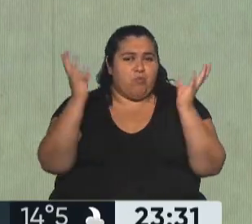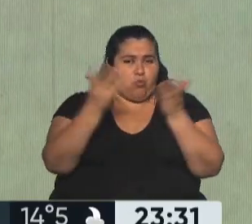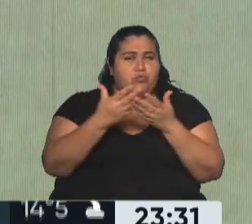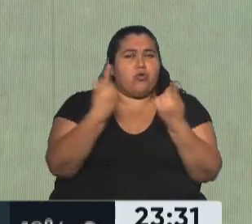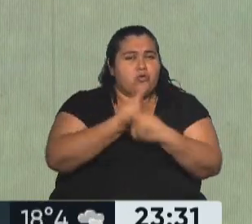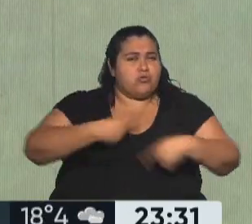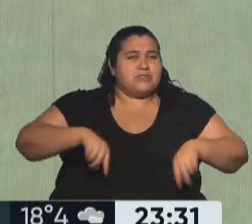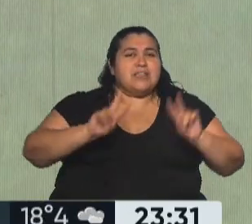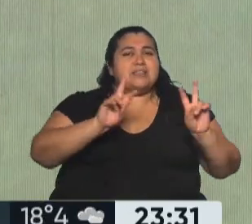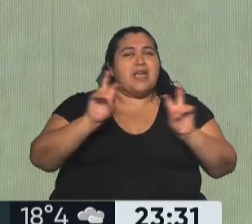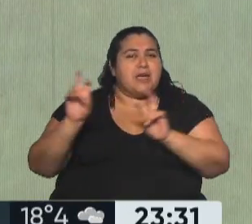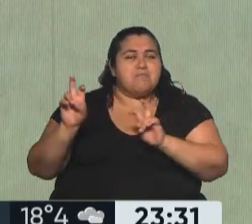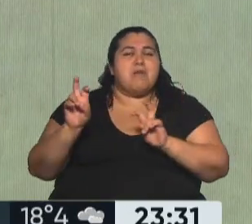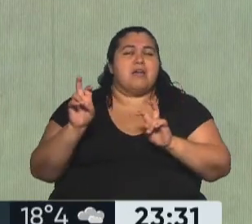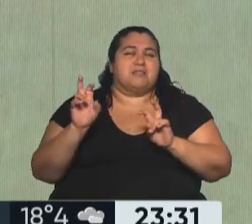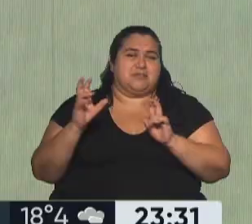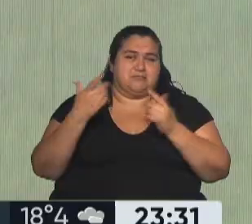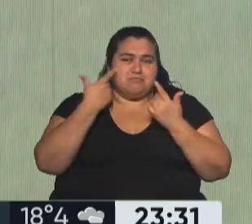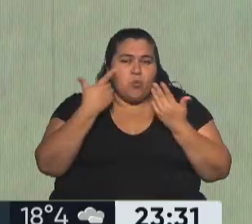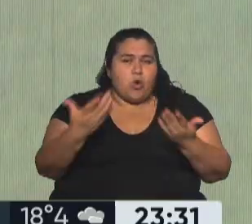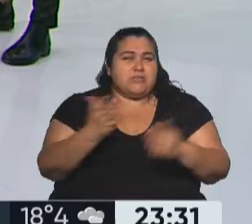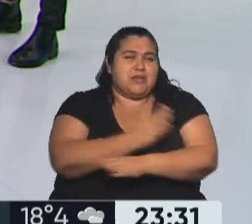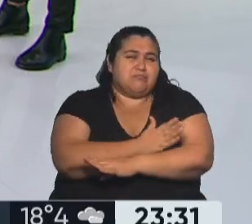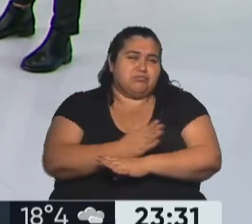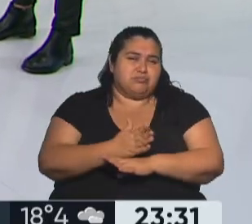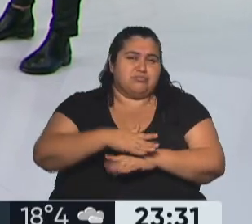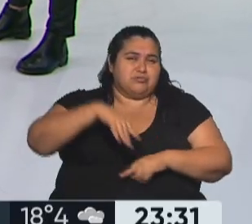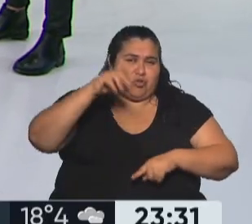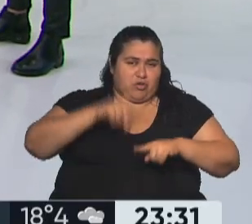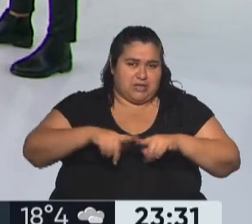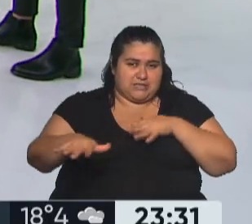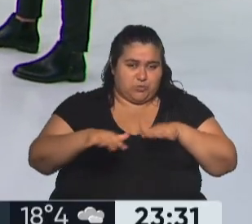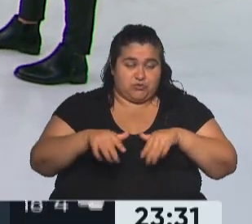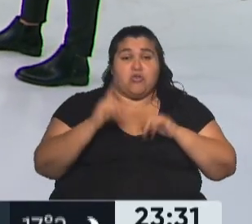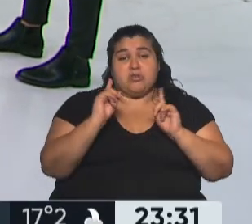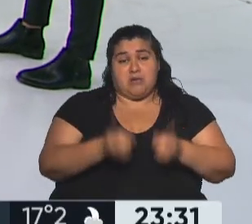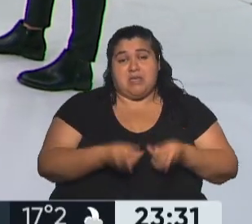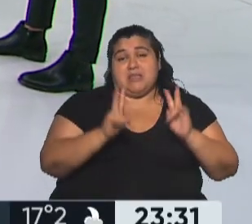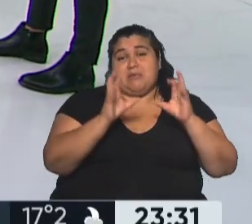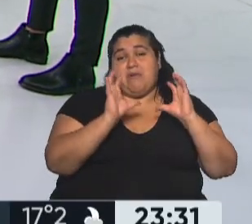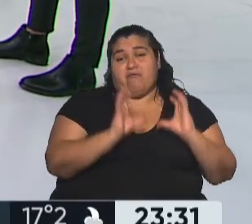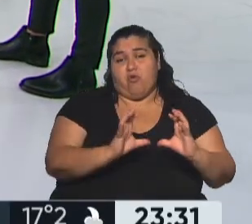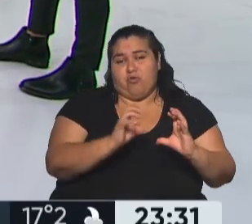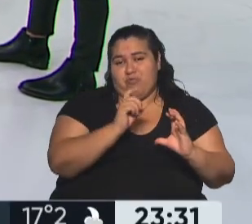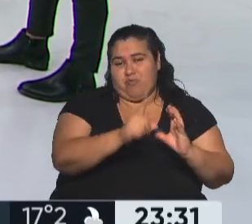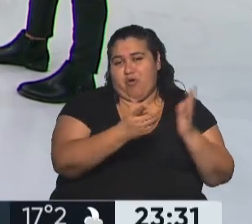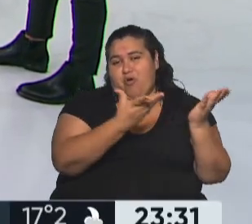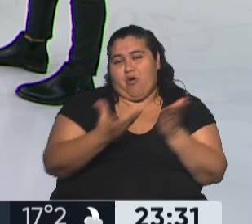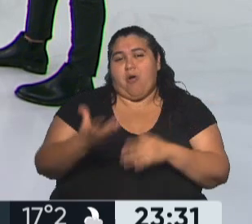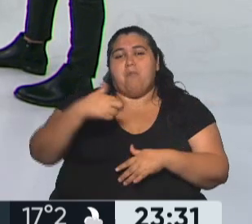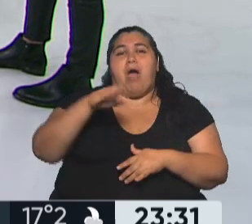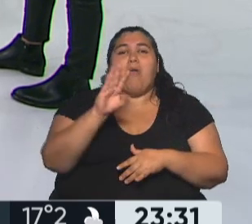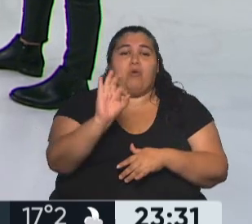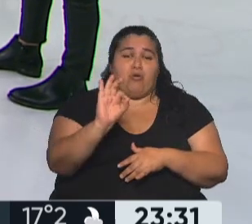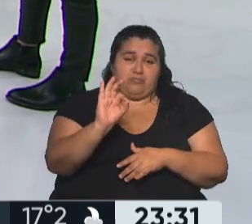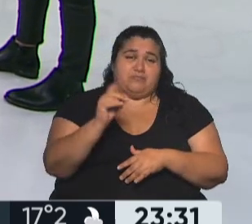repasar minuto a minuto todo lo que fue pasando. Y por supuesto le damos la bienvenida con todo el fútbol a Pablo Tiburci. ¿Cómo estás? Así es. Bueno,